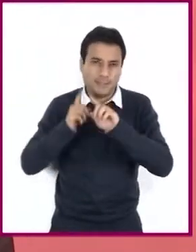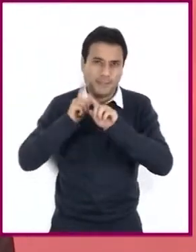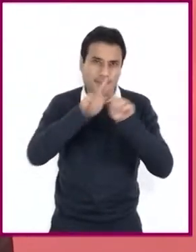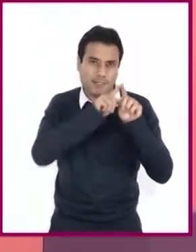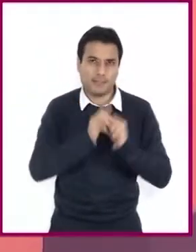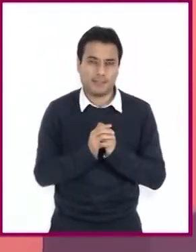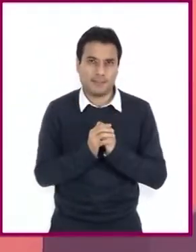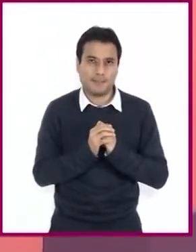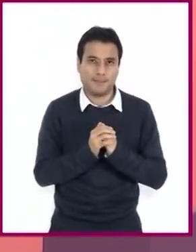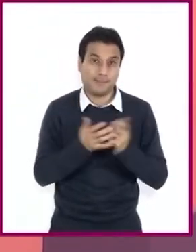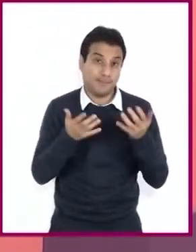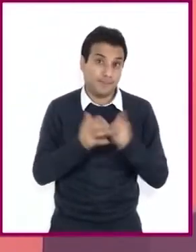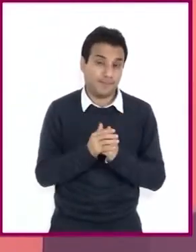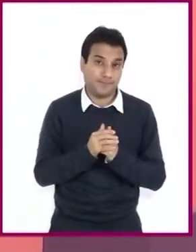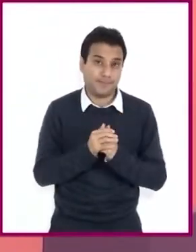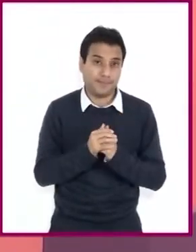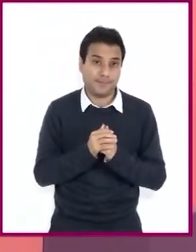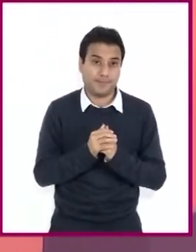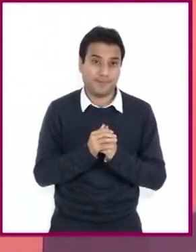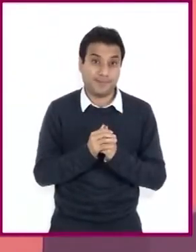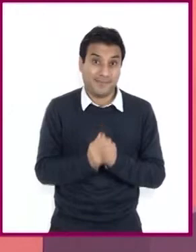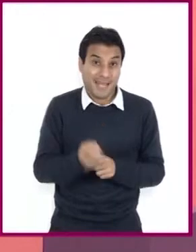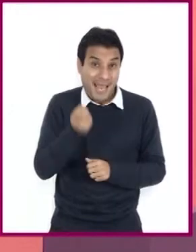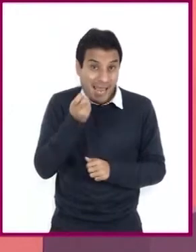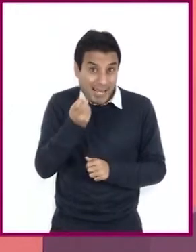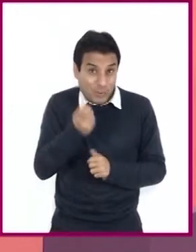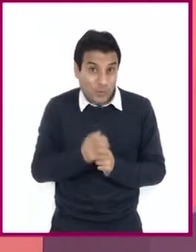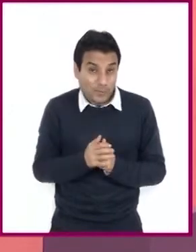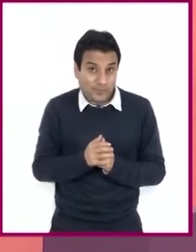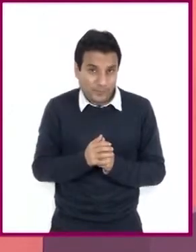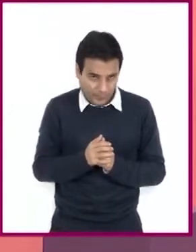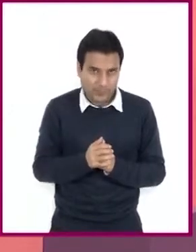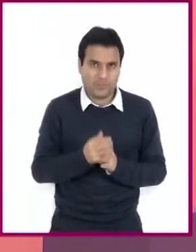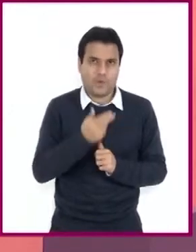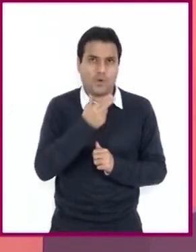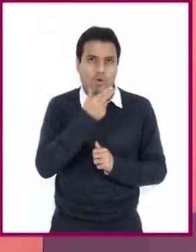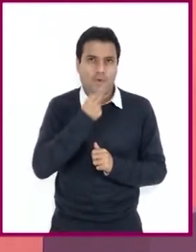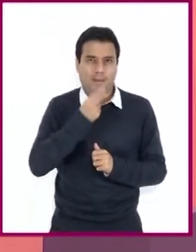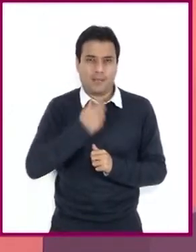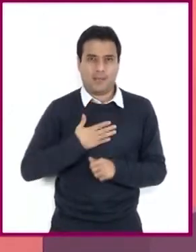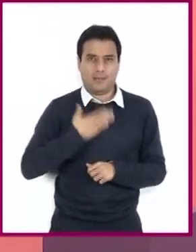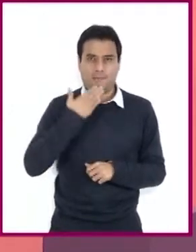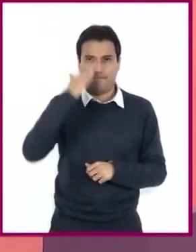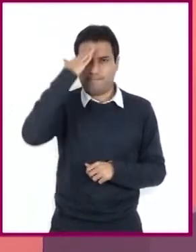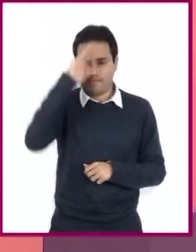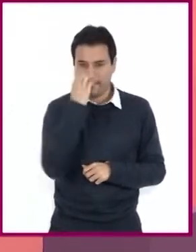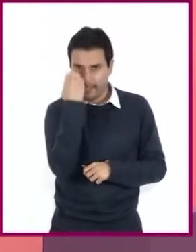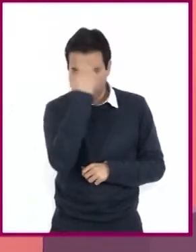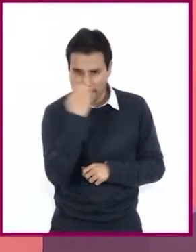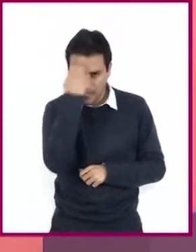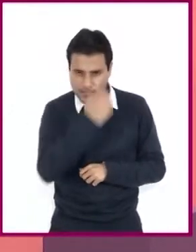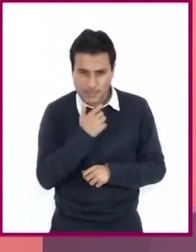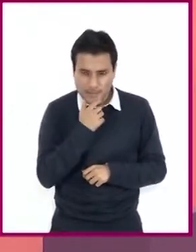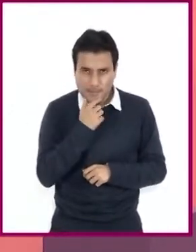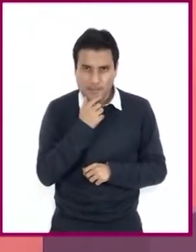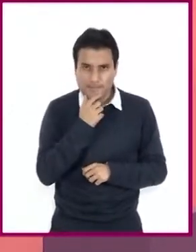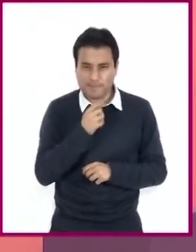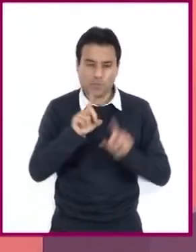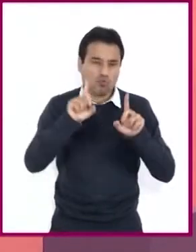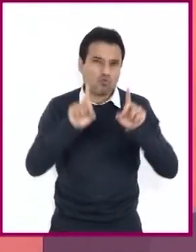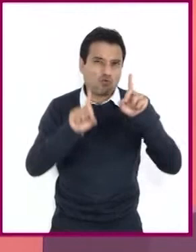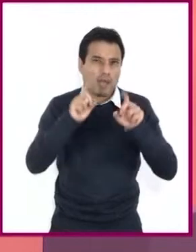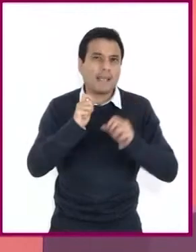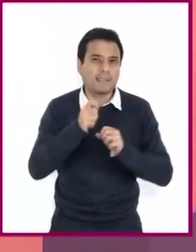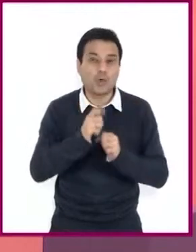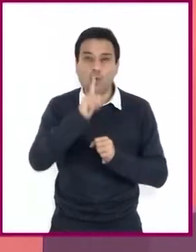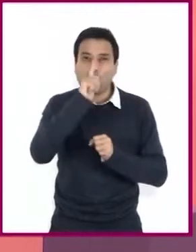objetos. Este es el fenómeno que Al-Hazen observó. Él se hizo preguntas tales como ¿De